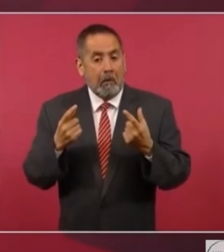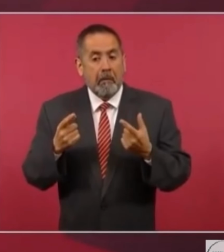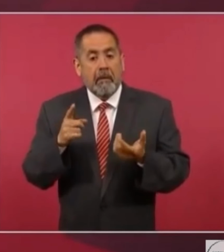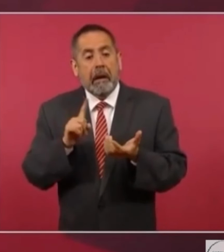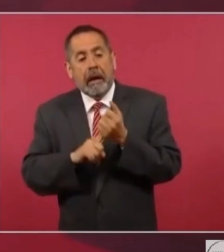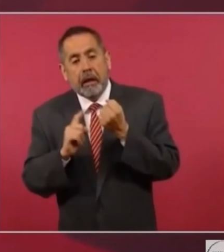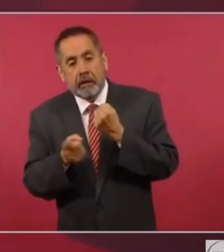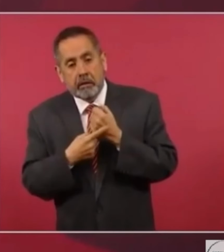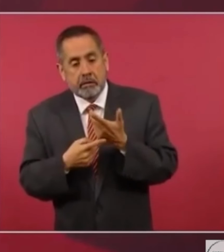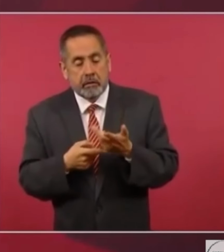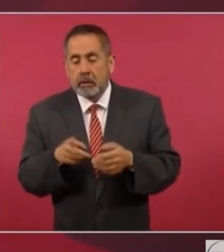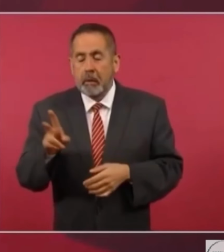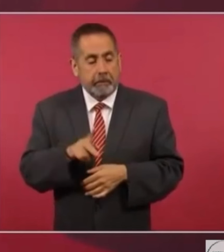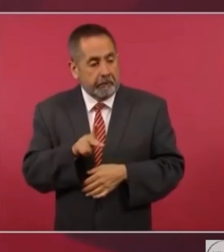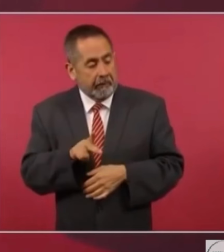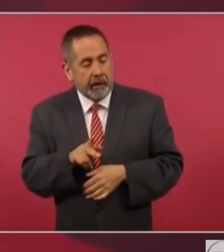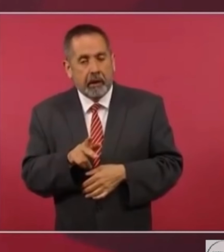Sí, a pantalla.